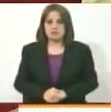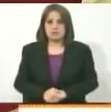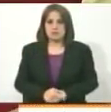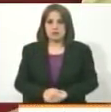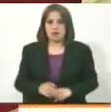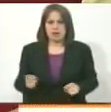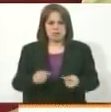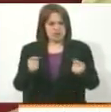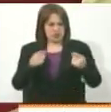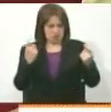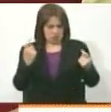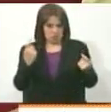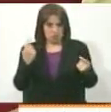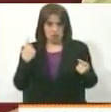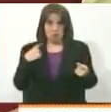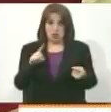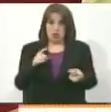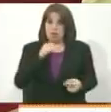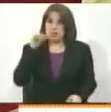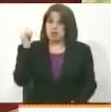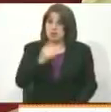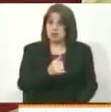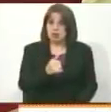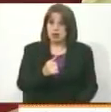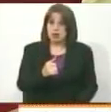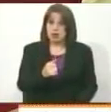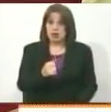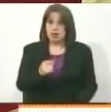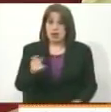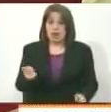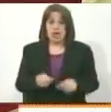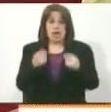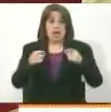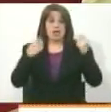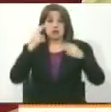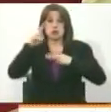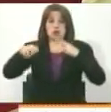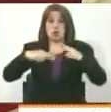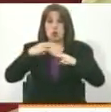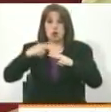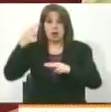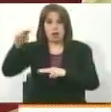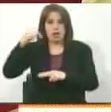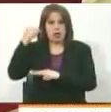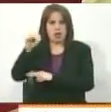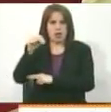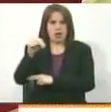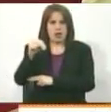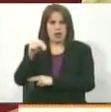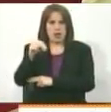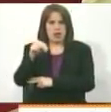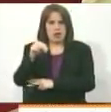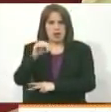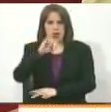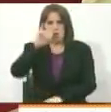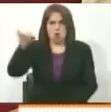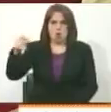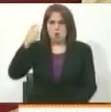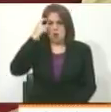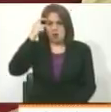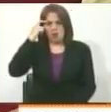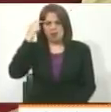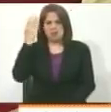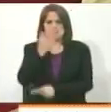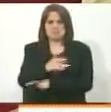Eso existe todavía, pero también lo demandé. Y el nazi Onal hacían fiesta. Jorge Rodríguez, Jorge Arriaza, lo mandaron a